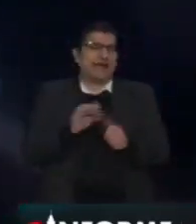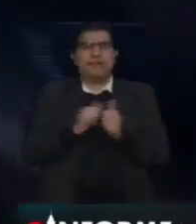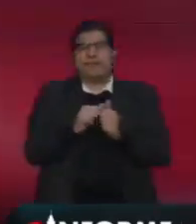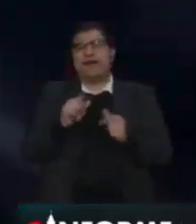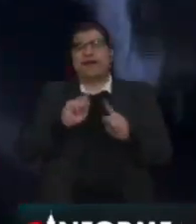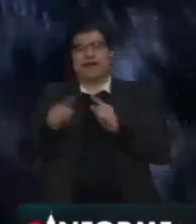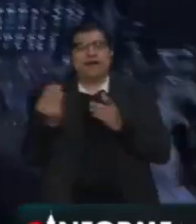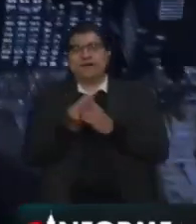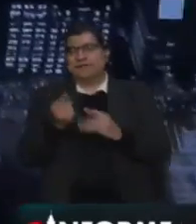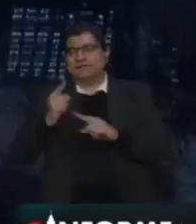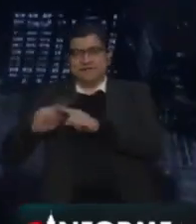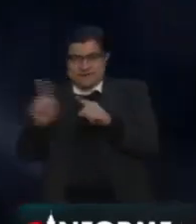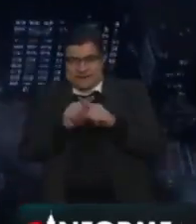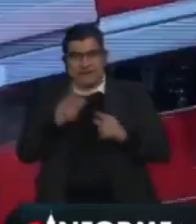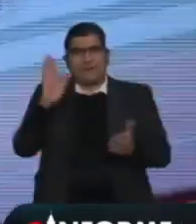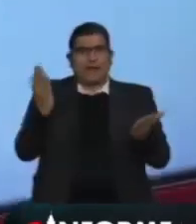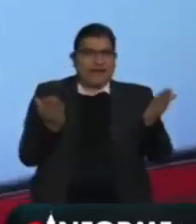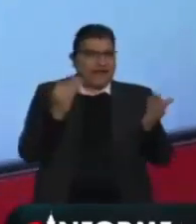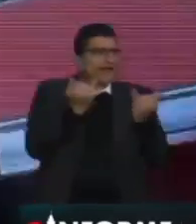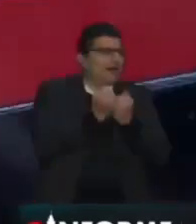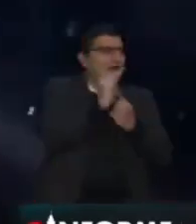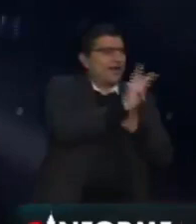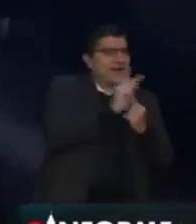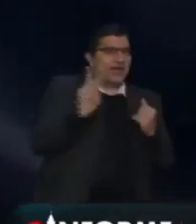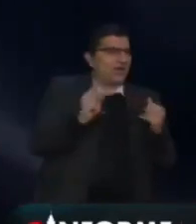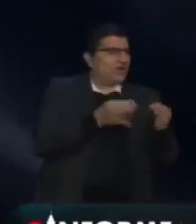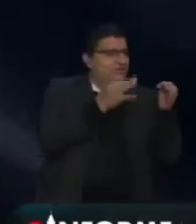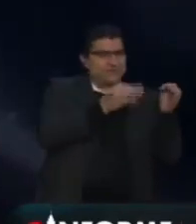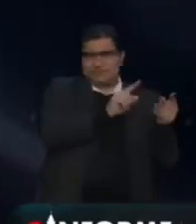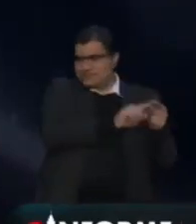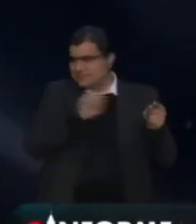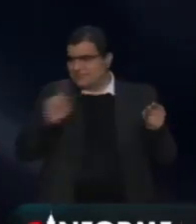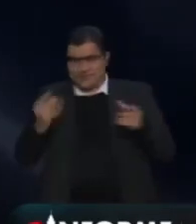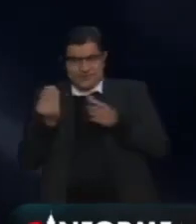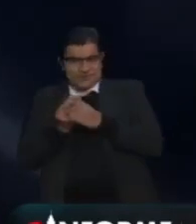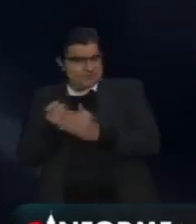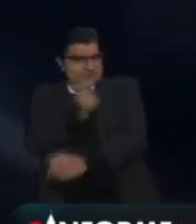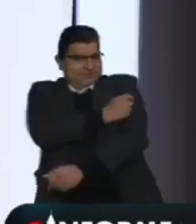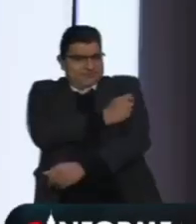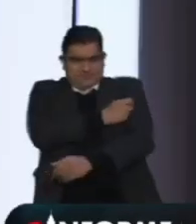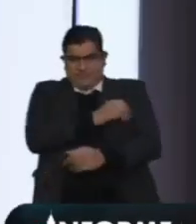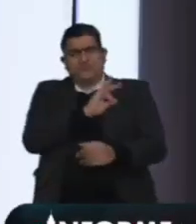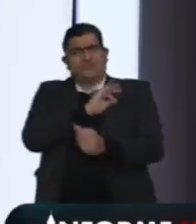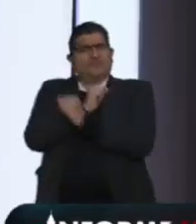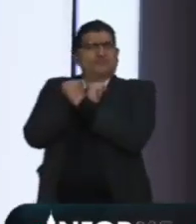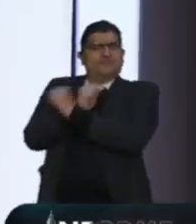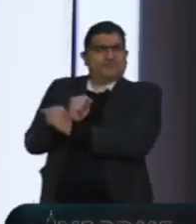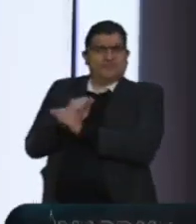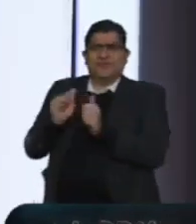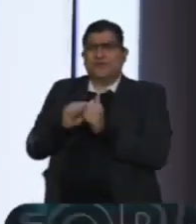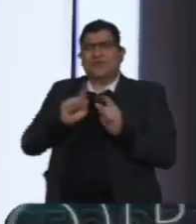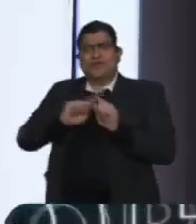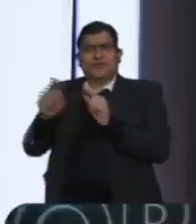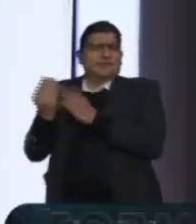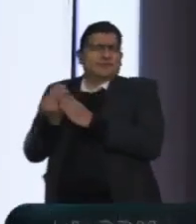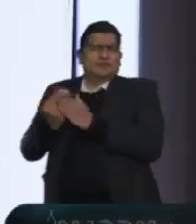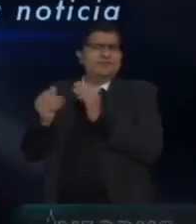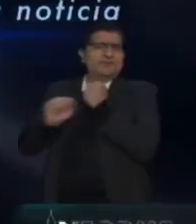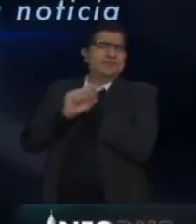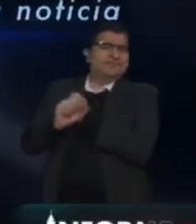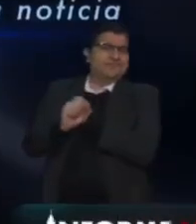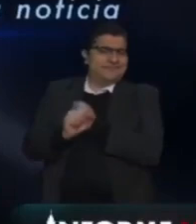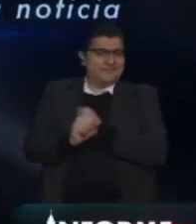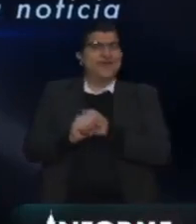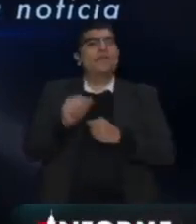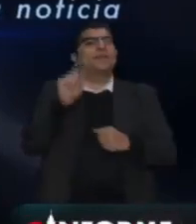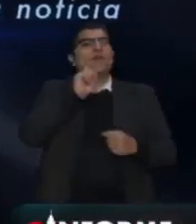a las originales y las vacunas que tenemos protegen contra esas mutaciones. Entonces, la doctora Van Kerkhove